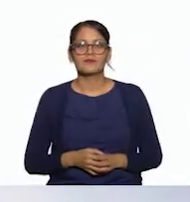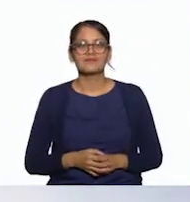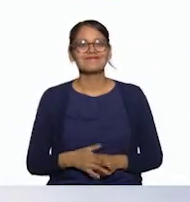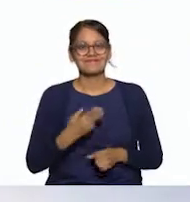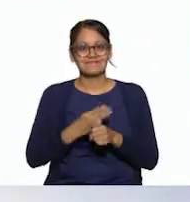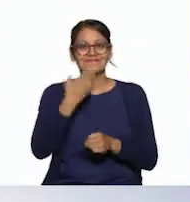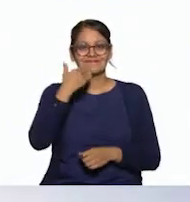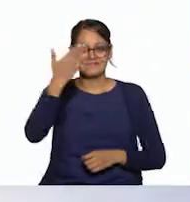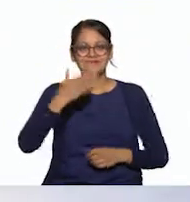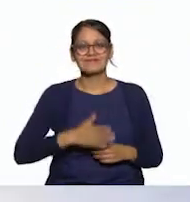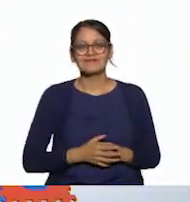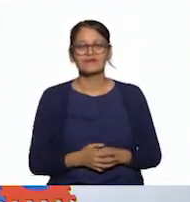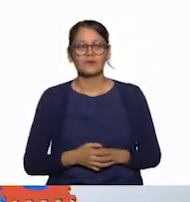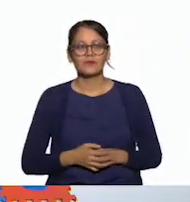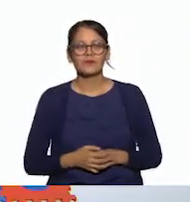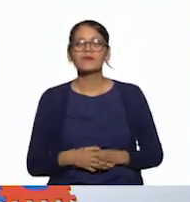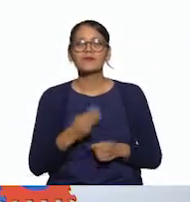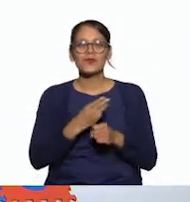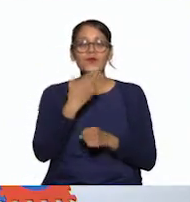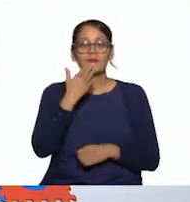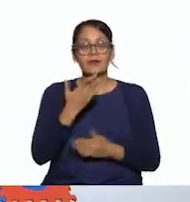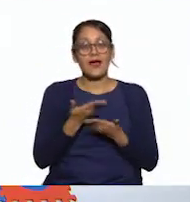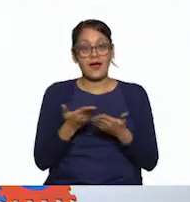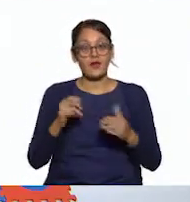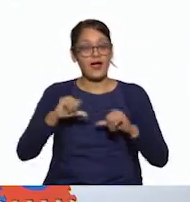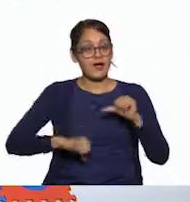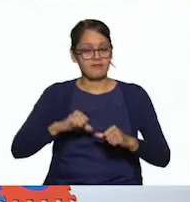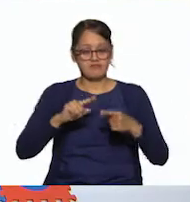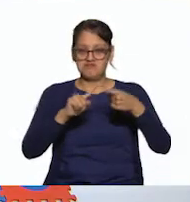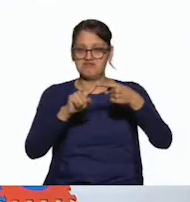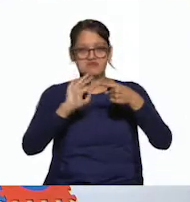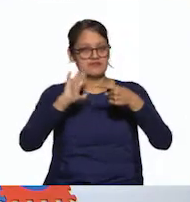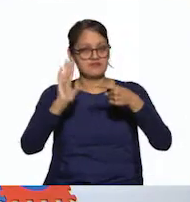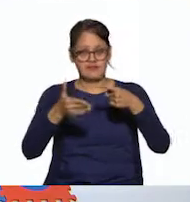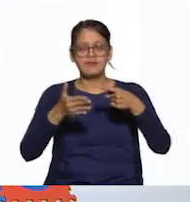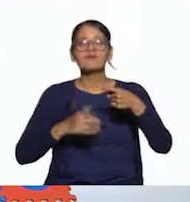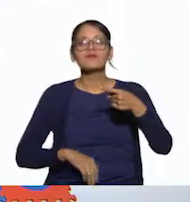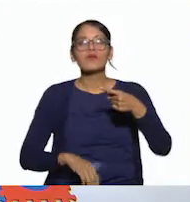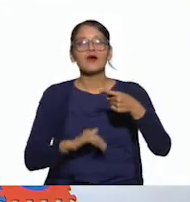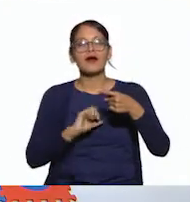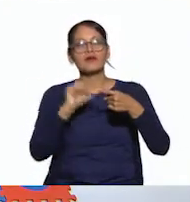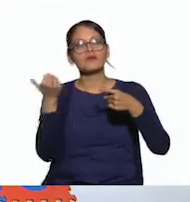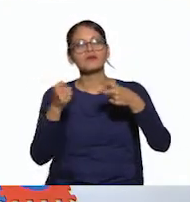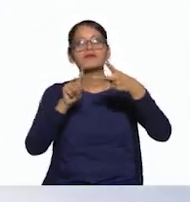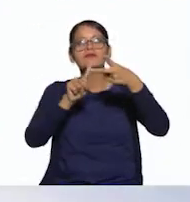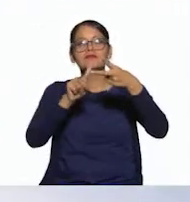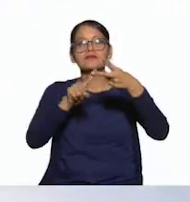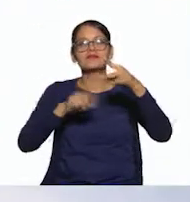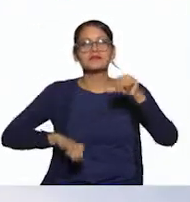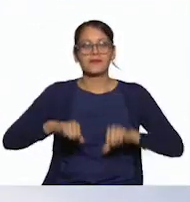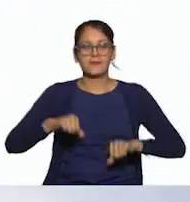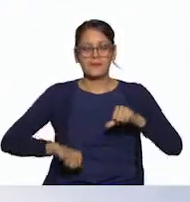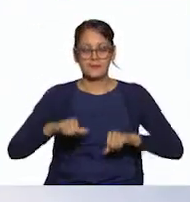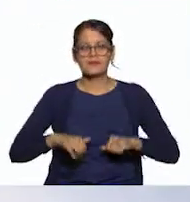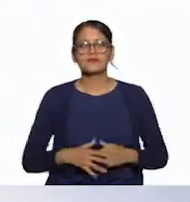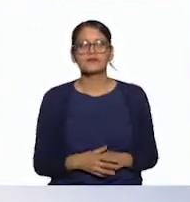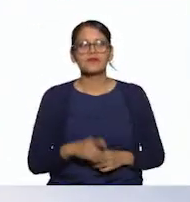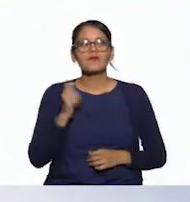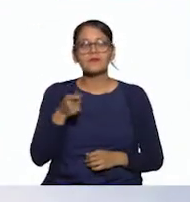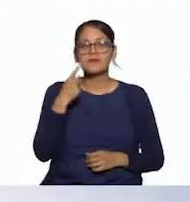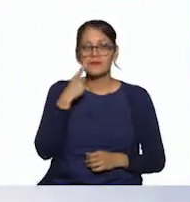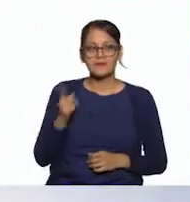Muy bien. Muy bien. Esa actividad ya la realizamos. Ahora vamos con la actividad número 2, que